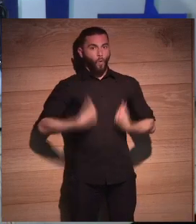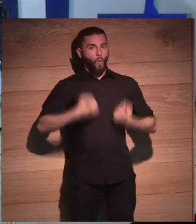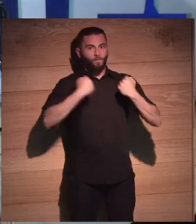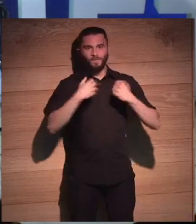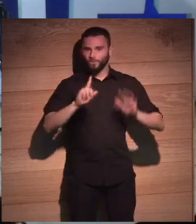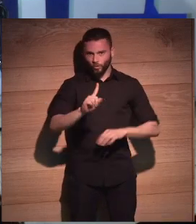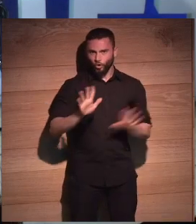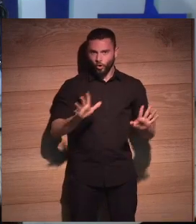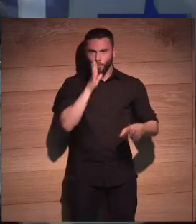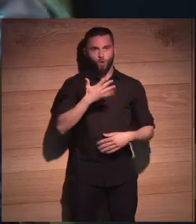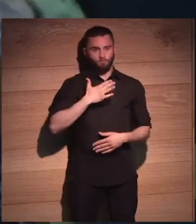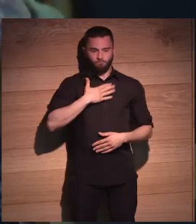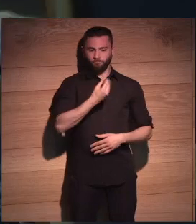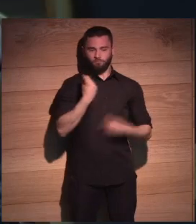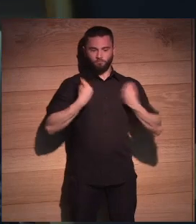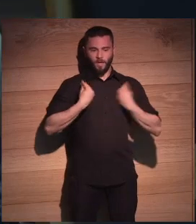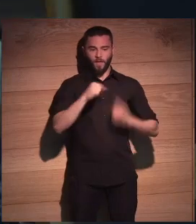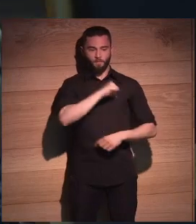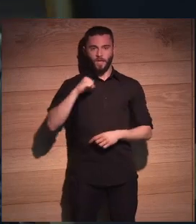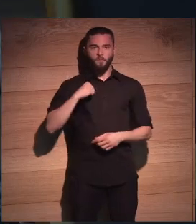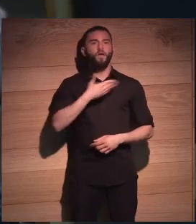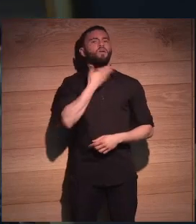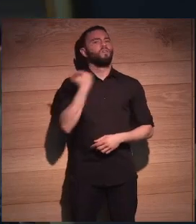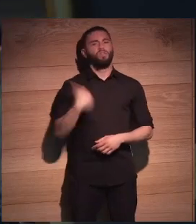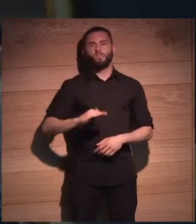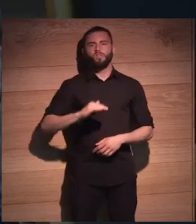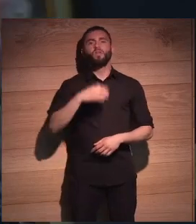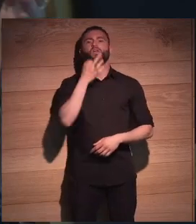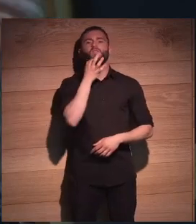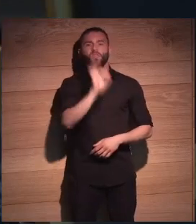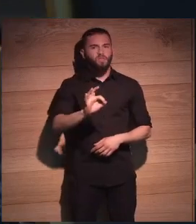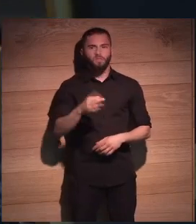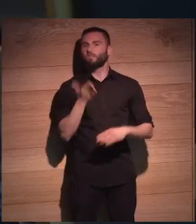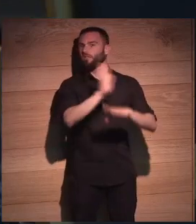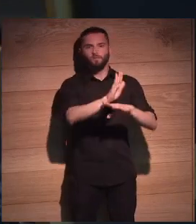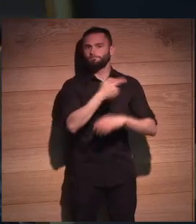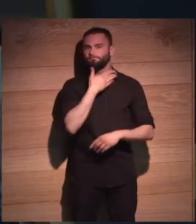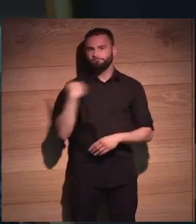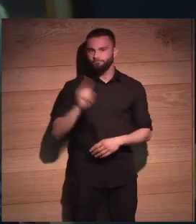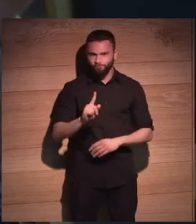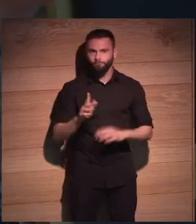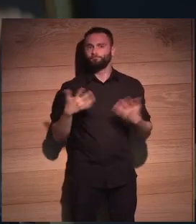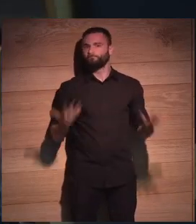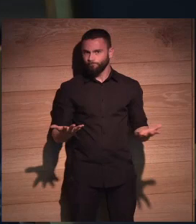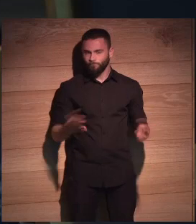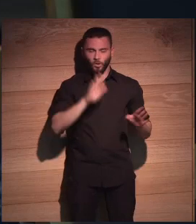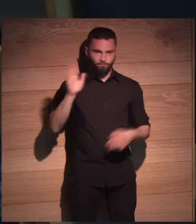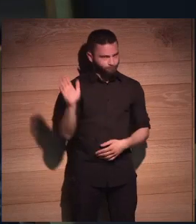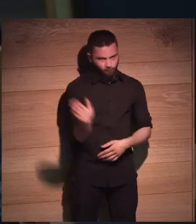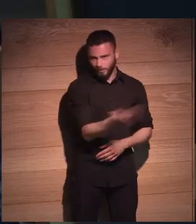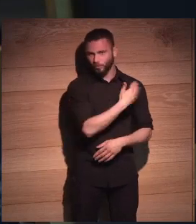que pertenecía a mi vida privada y que no me apetecía nada que se expusiera, ¿no? En fin, eso ya